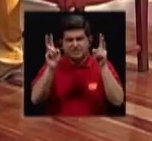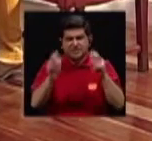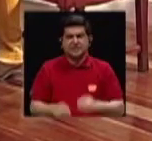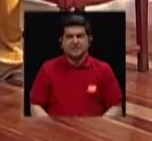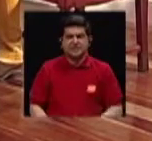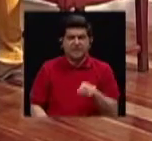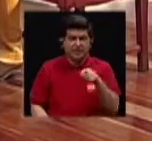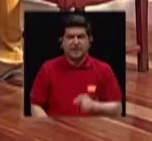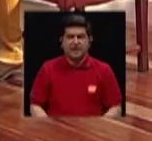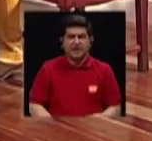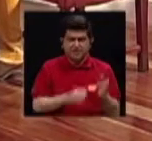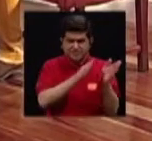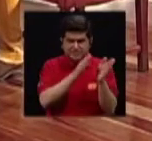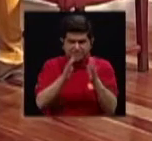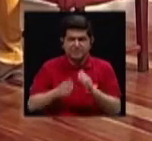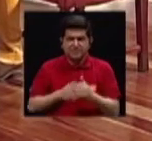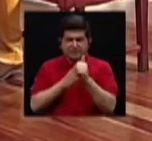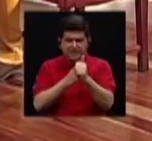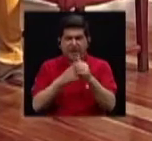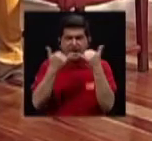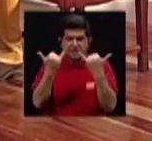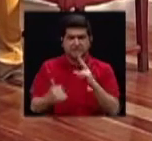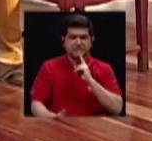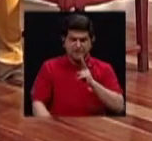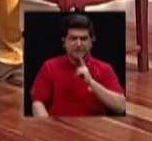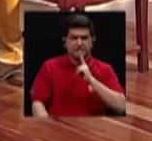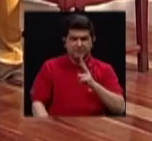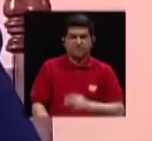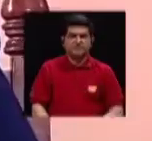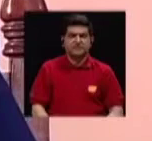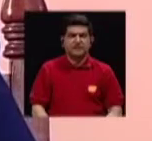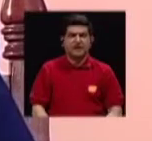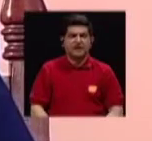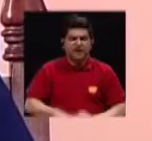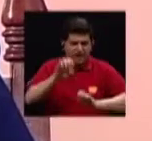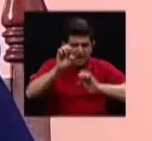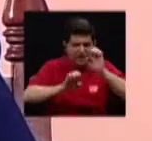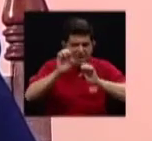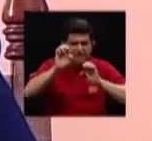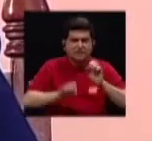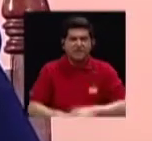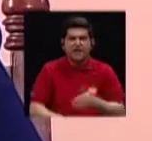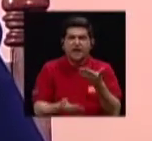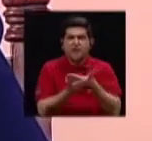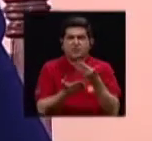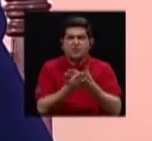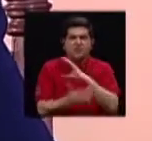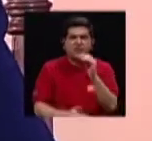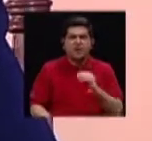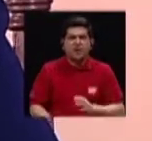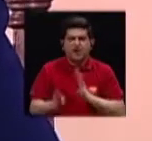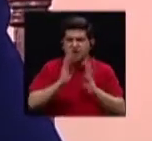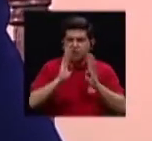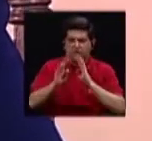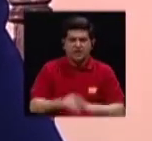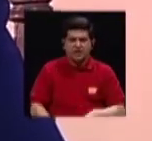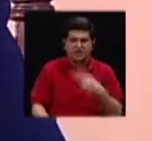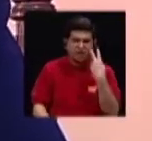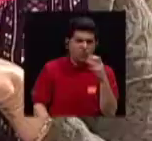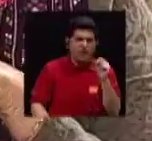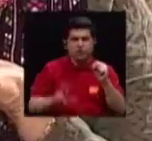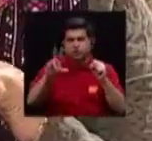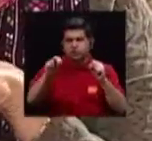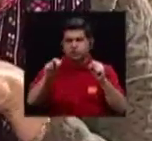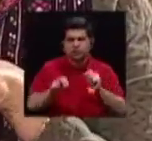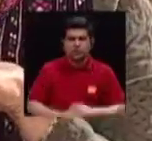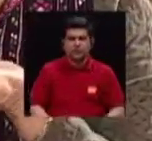ya no lo es, sino que ya es una realidad, ¿cómo valoraron el tema de las pruebas y la oralidad? ¿O lo vieron o no? Y